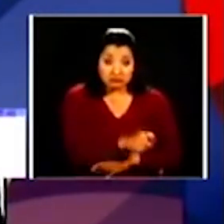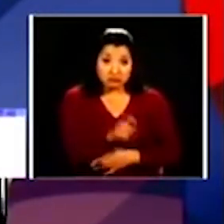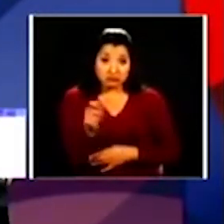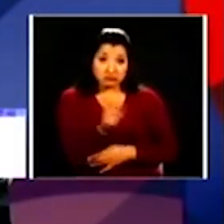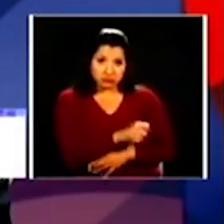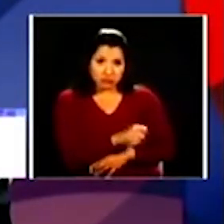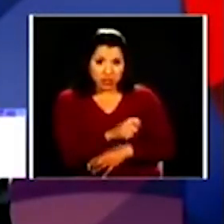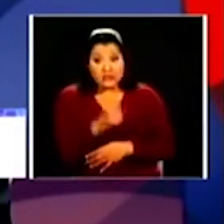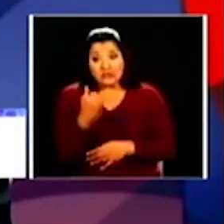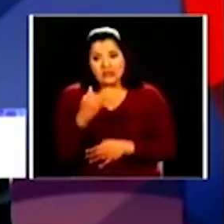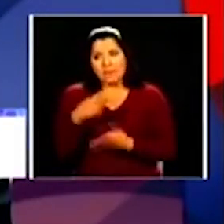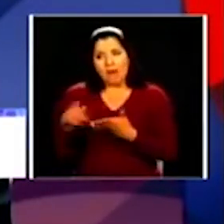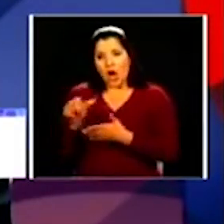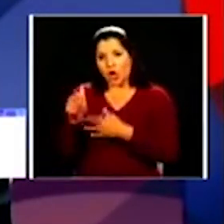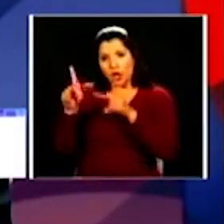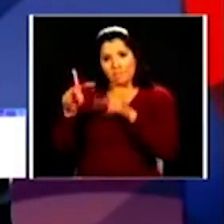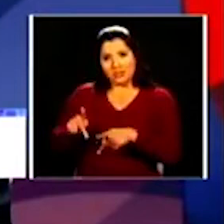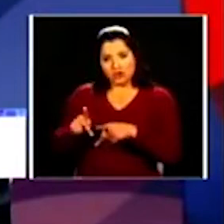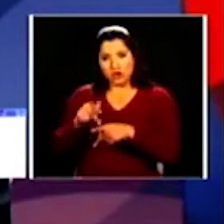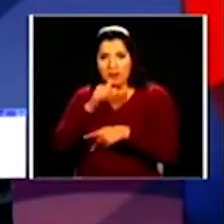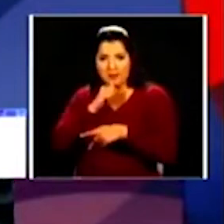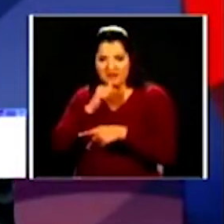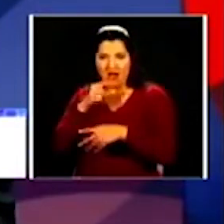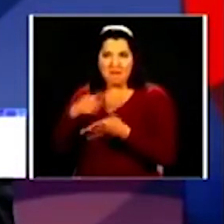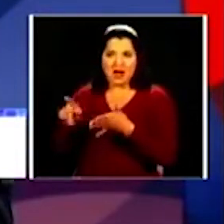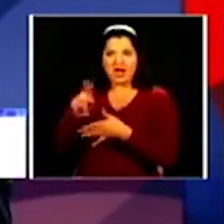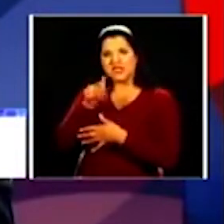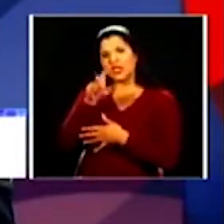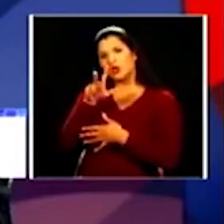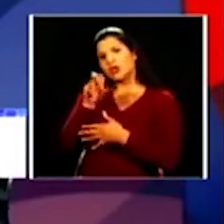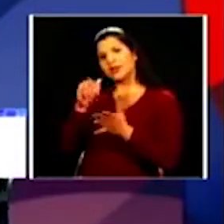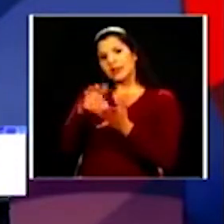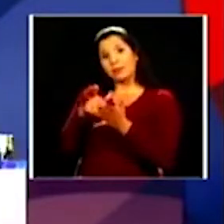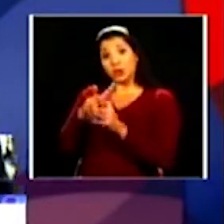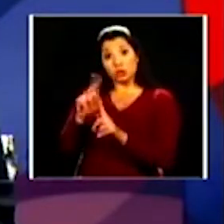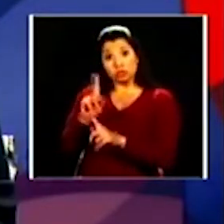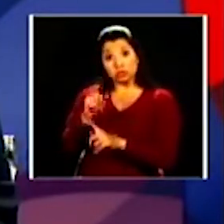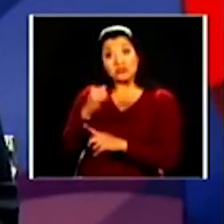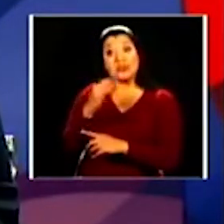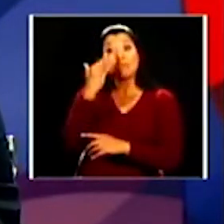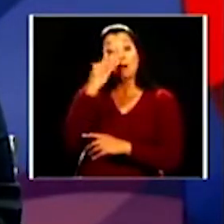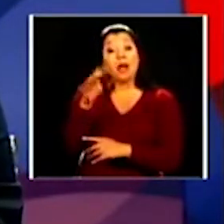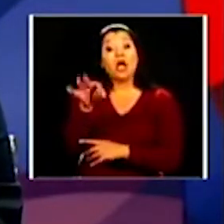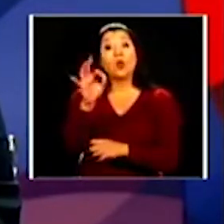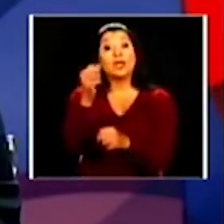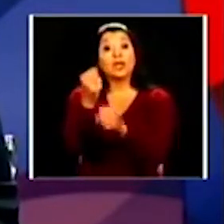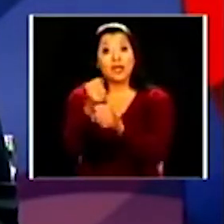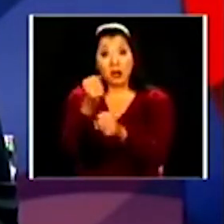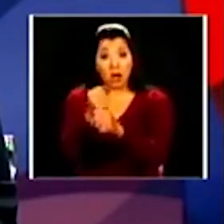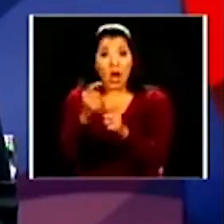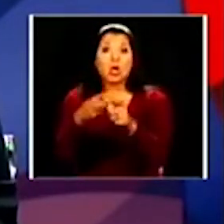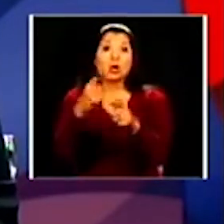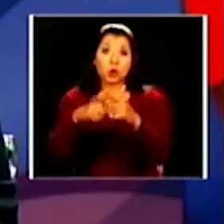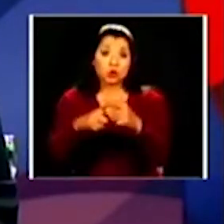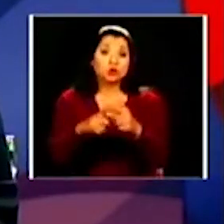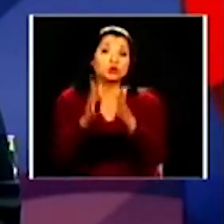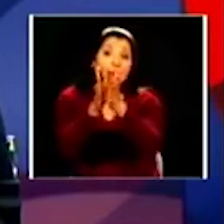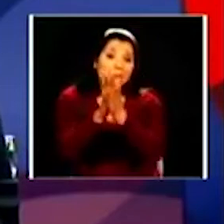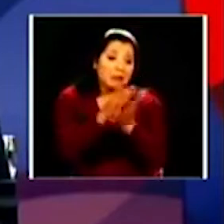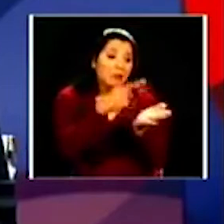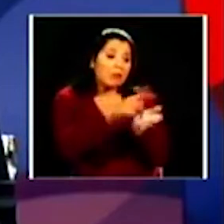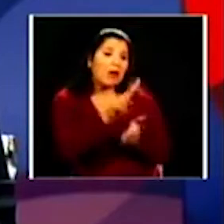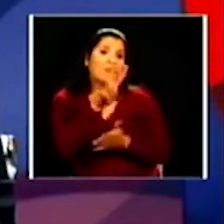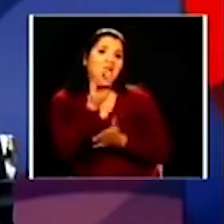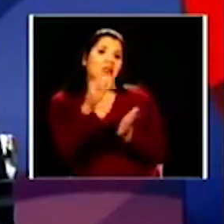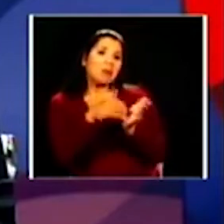que dejar la alternativa de cuido. Esa es una solución que además garantiza el bienestar, la nutrición y tutela el